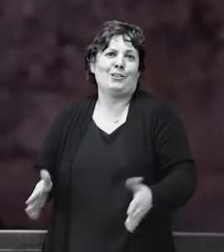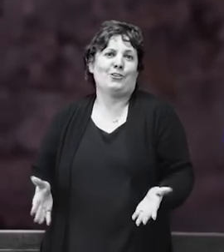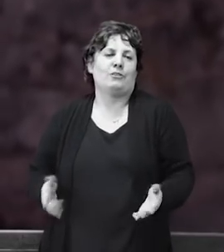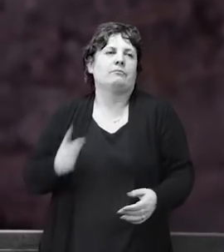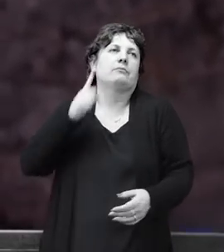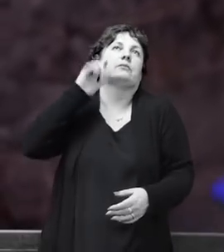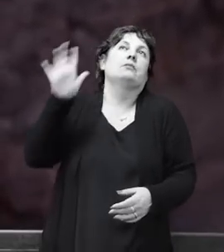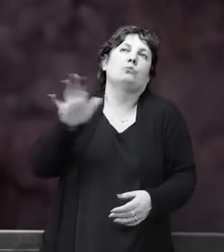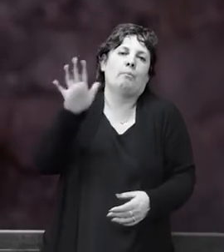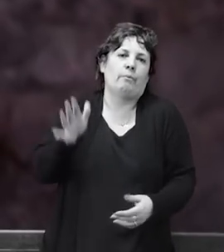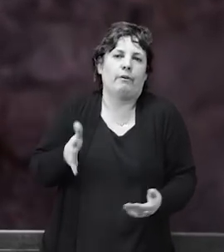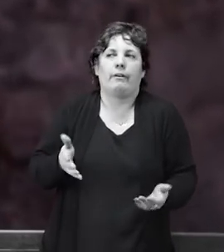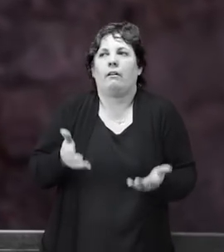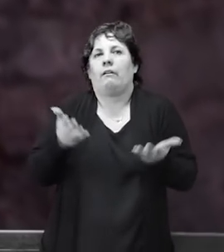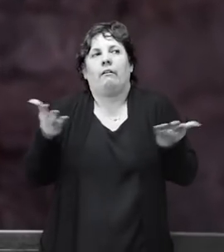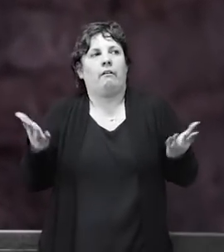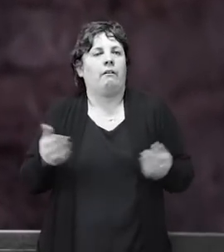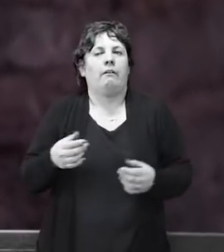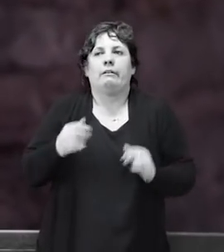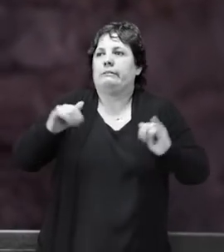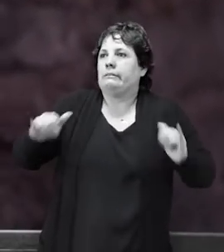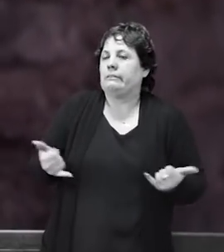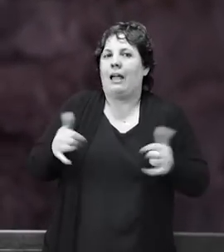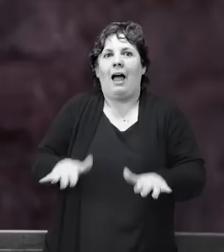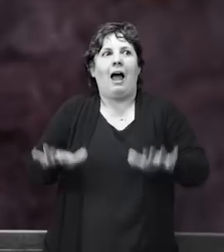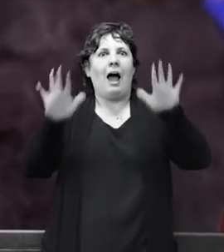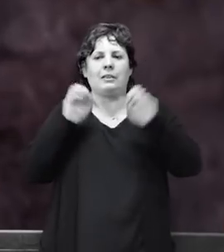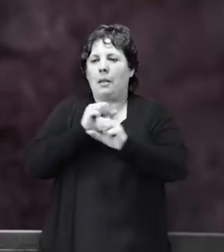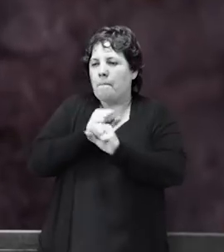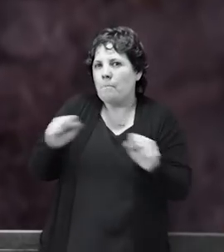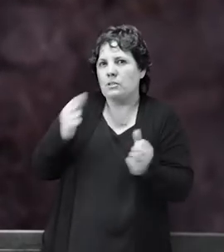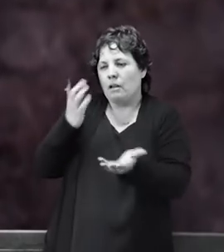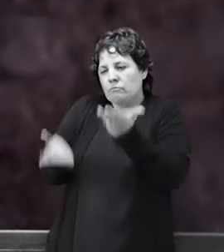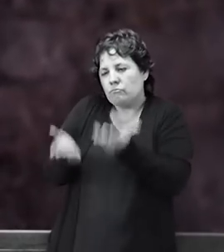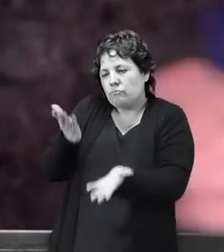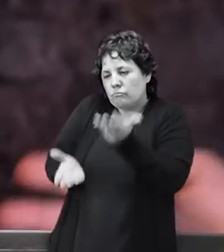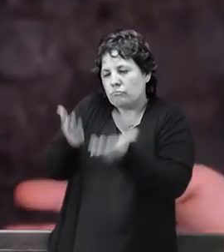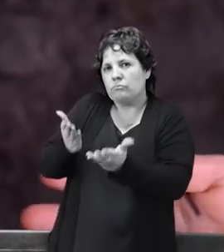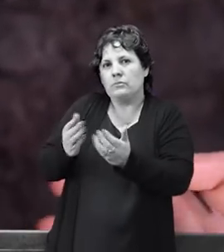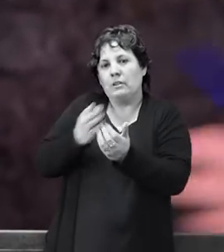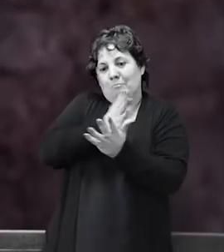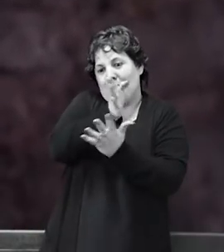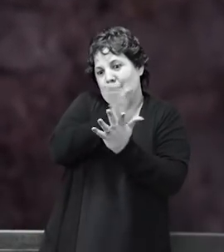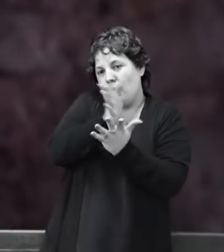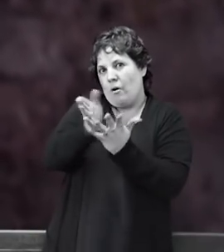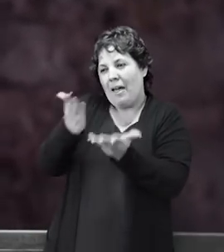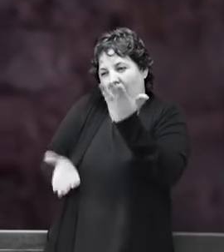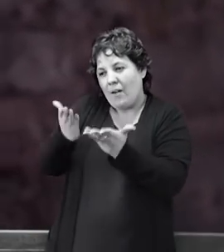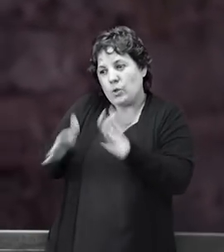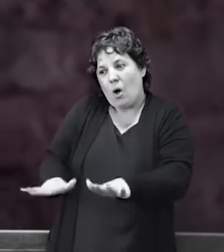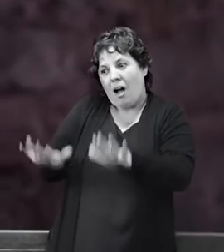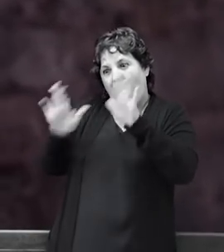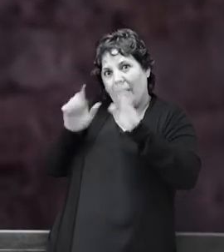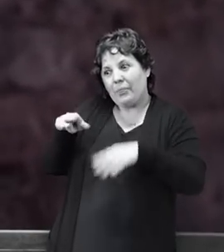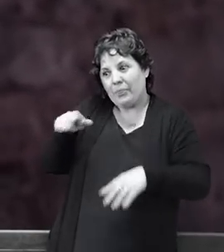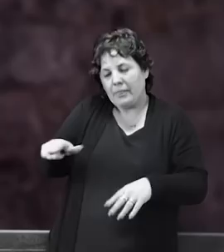se supone que tener la posibilidad de evaluar en todas esas dimensiones que dijiste a un niño,